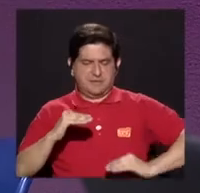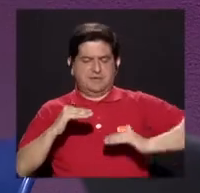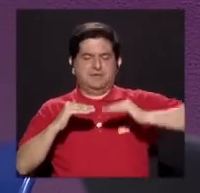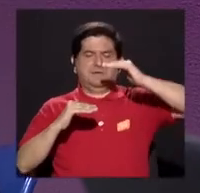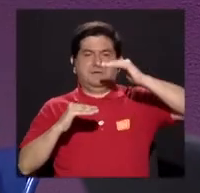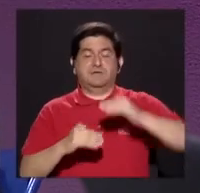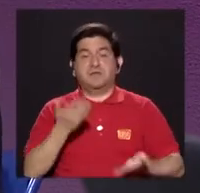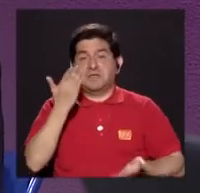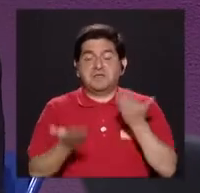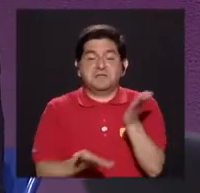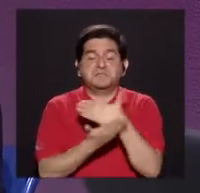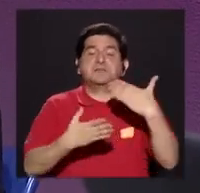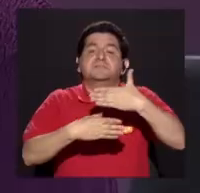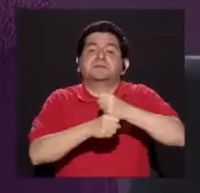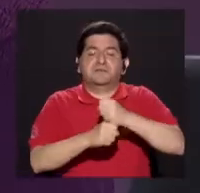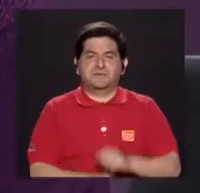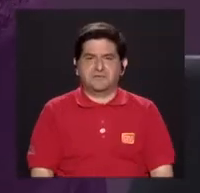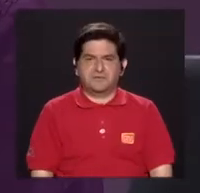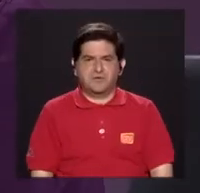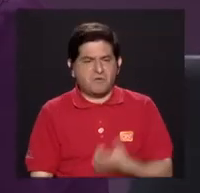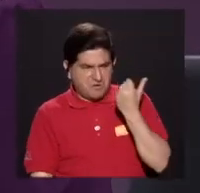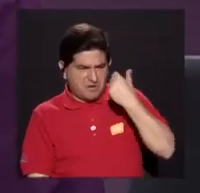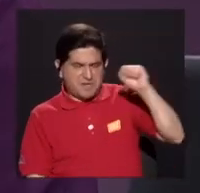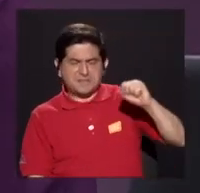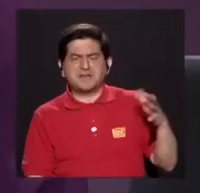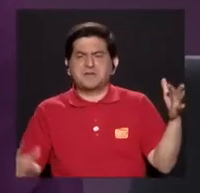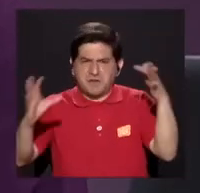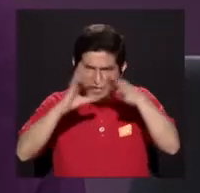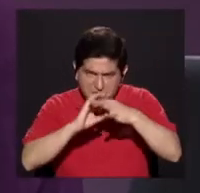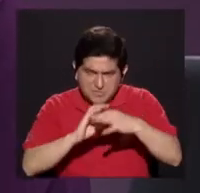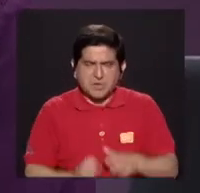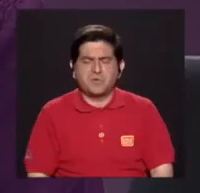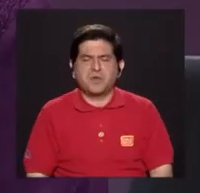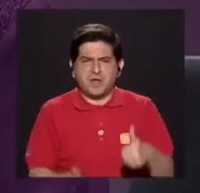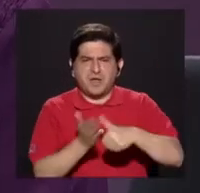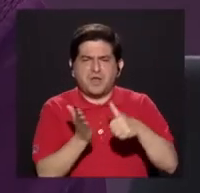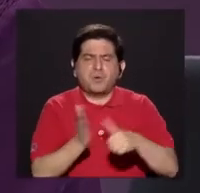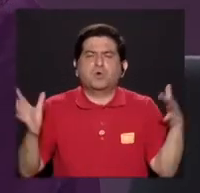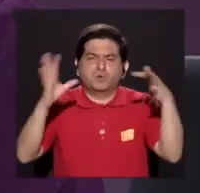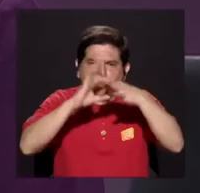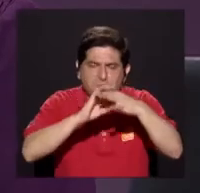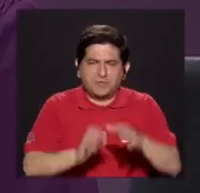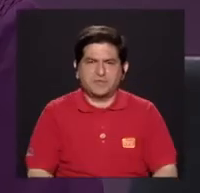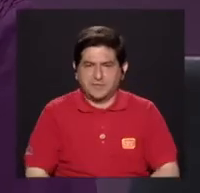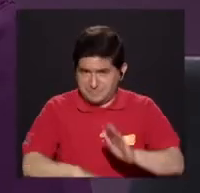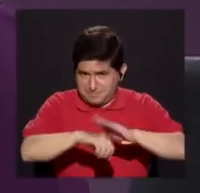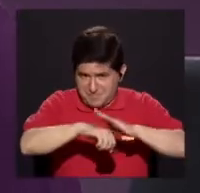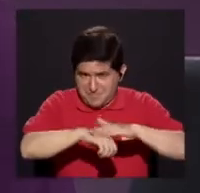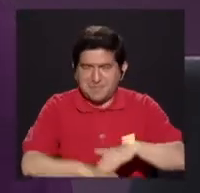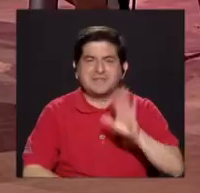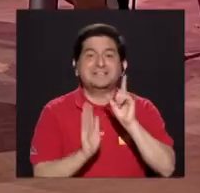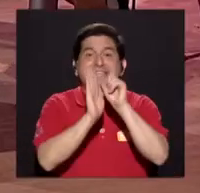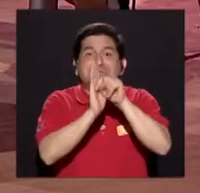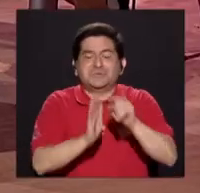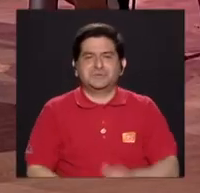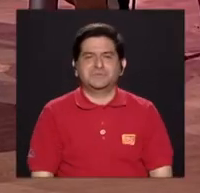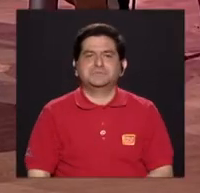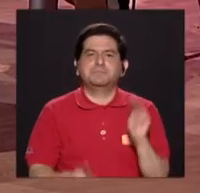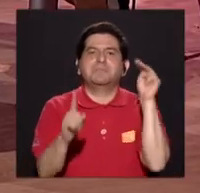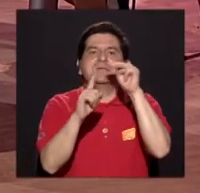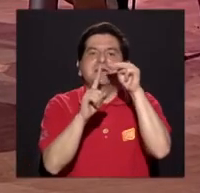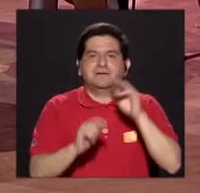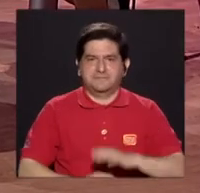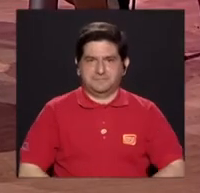a lo mejor así conseguimos algo. Bueno, que se rebelen y se junten y de verdad voten en conjunto. ¿Me permitís? 5 segundos. El mensaje